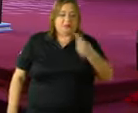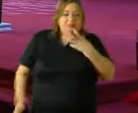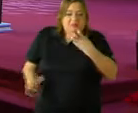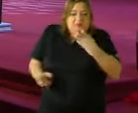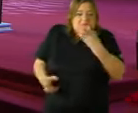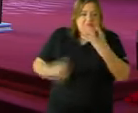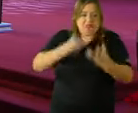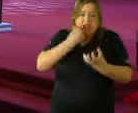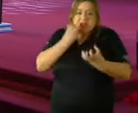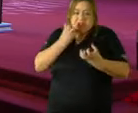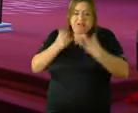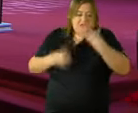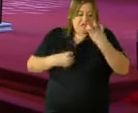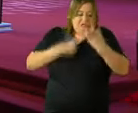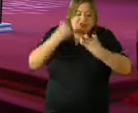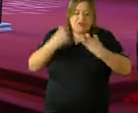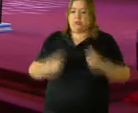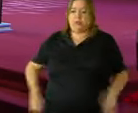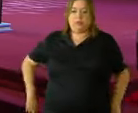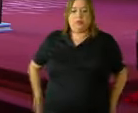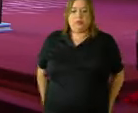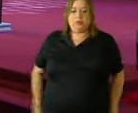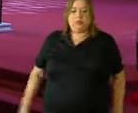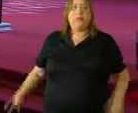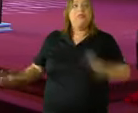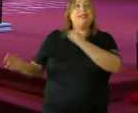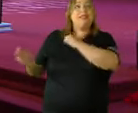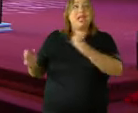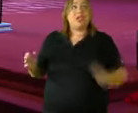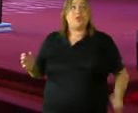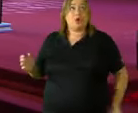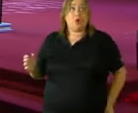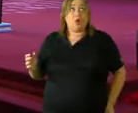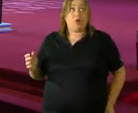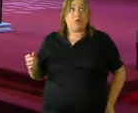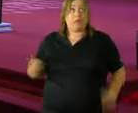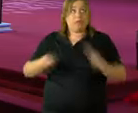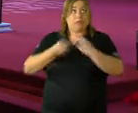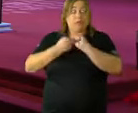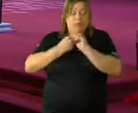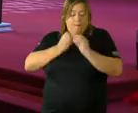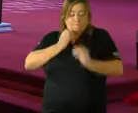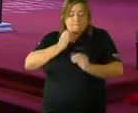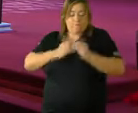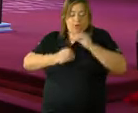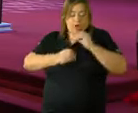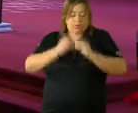Mire, hermano, Señor, hazle una operación.